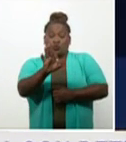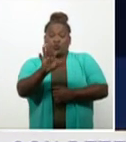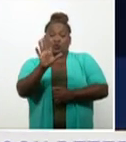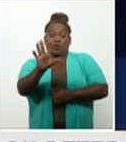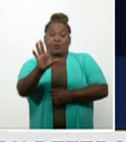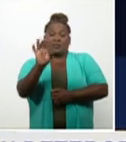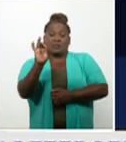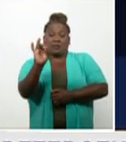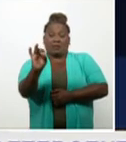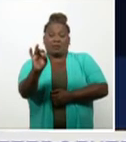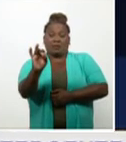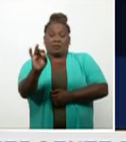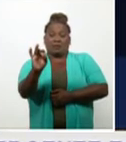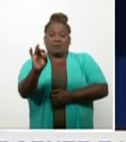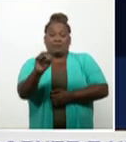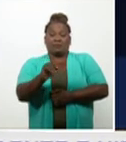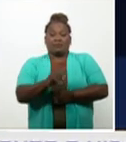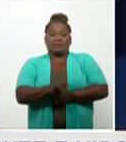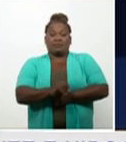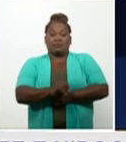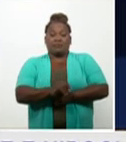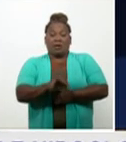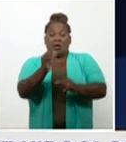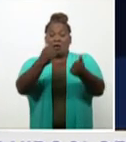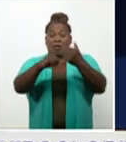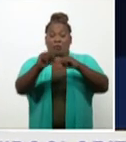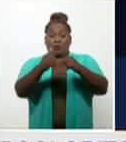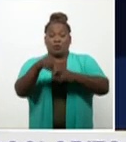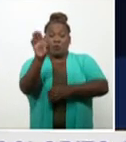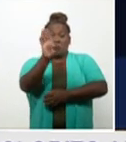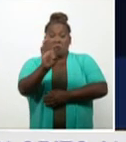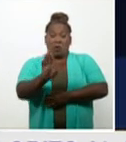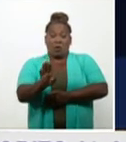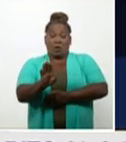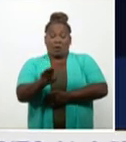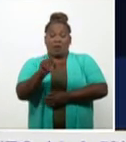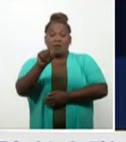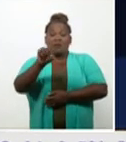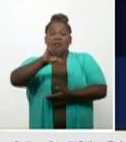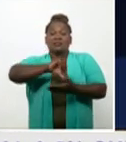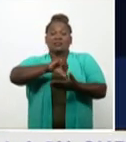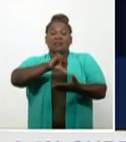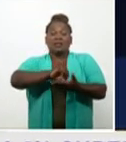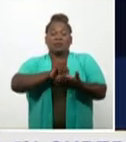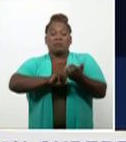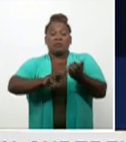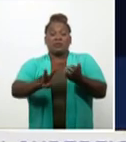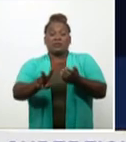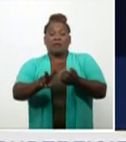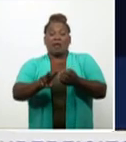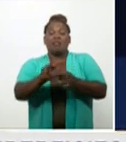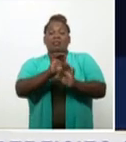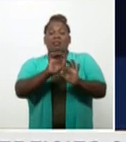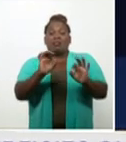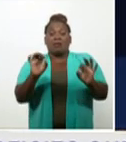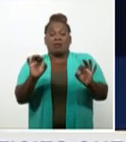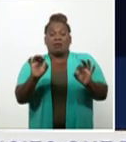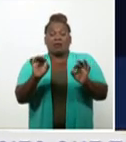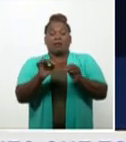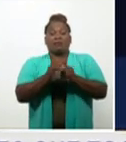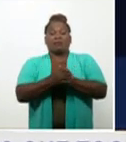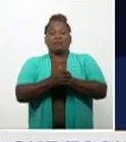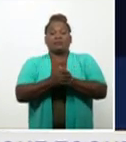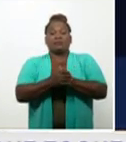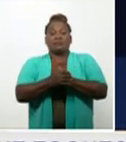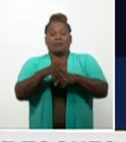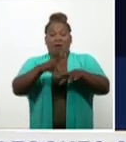857, en los del Laboratorio de Biología Molecular del Centro Provincial de Higiene, Epidemiología y Microbiología de La